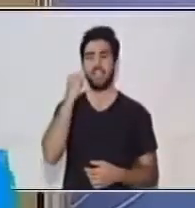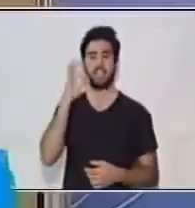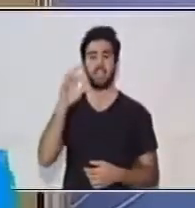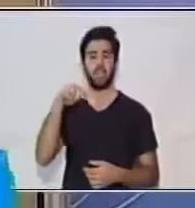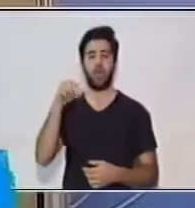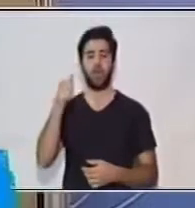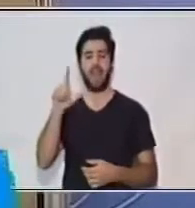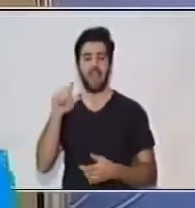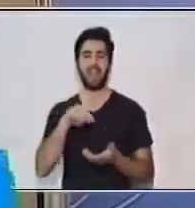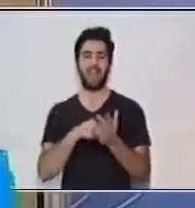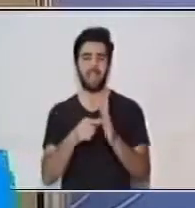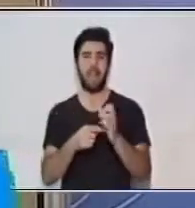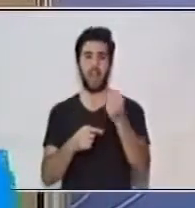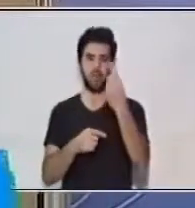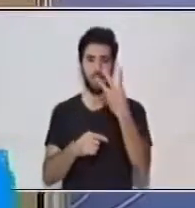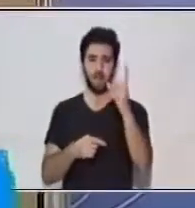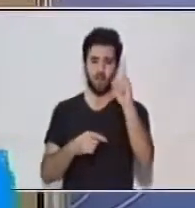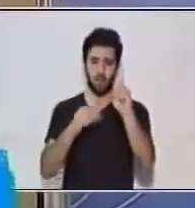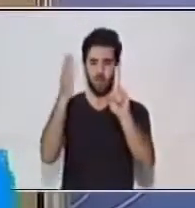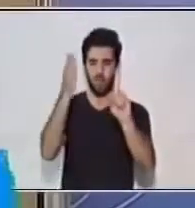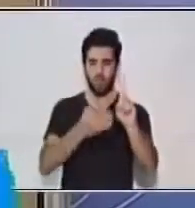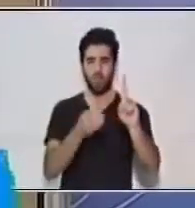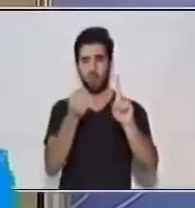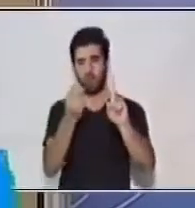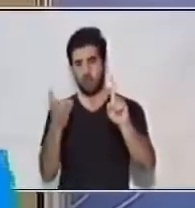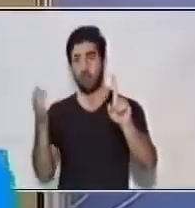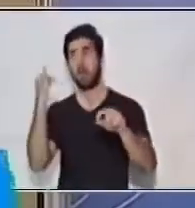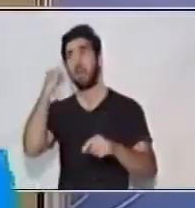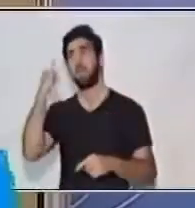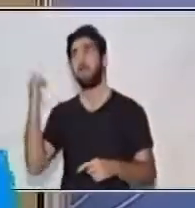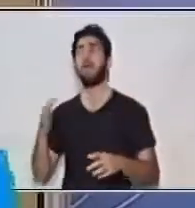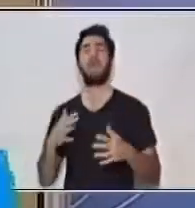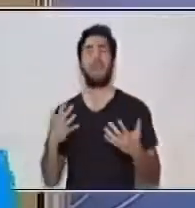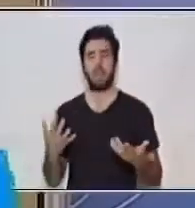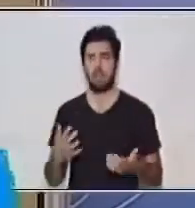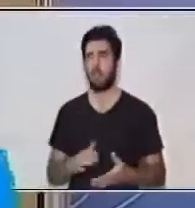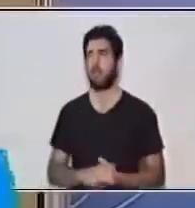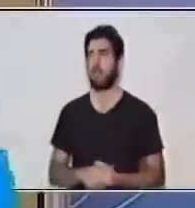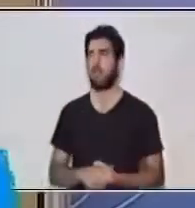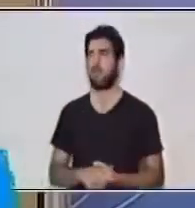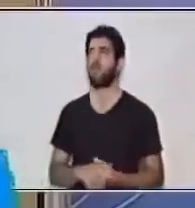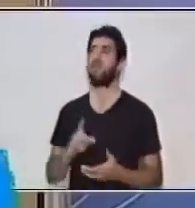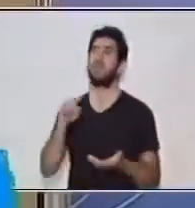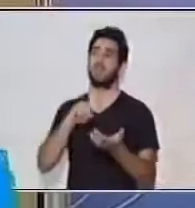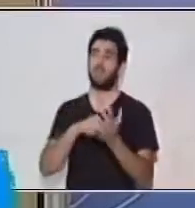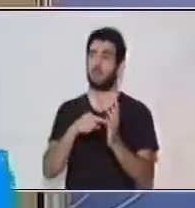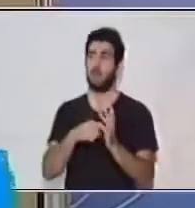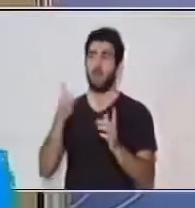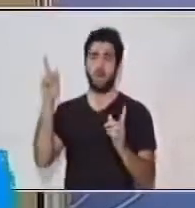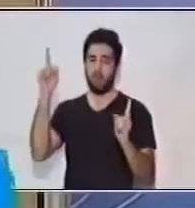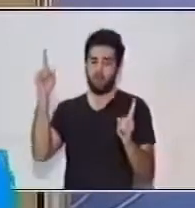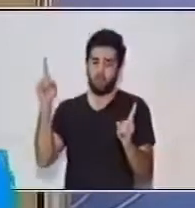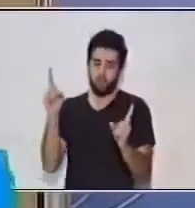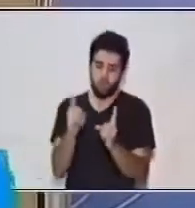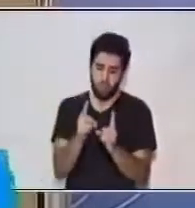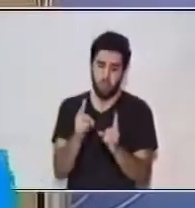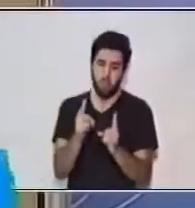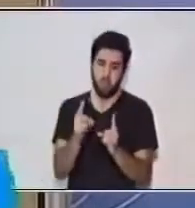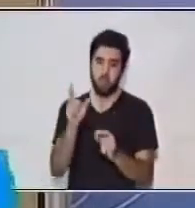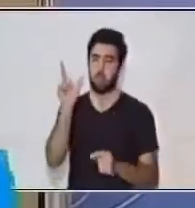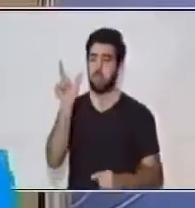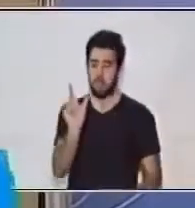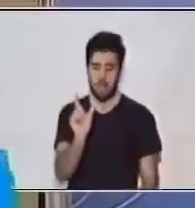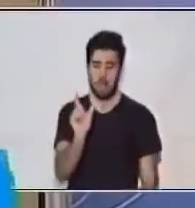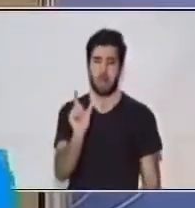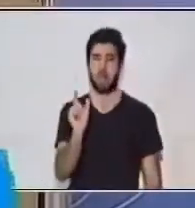a multiplicar el vector original y ¿qué sucede? Pues lo va a reducir, ¿sí? Y va a ser mucho